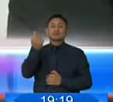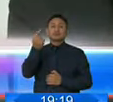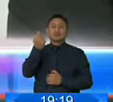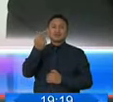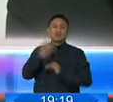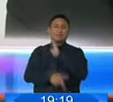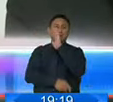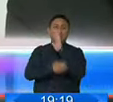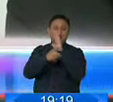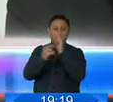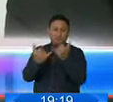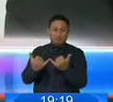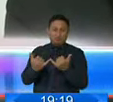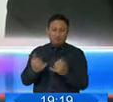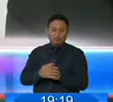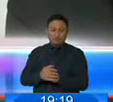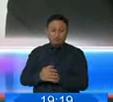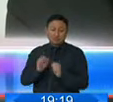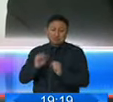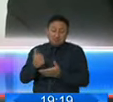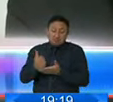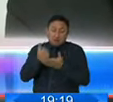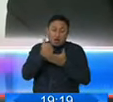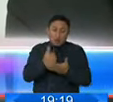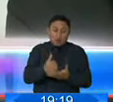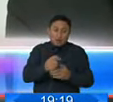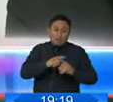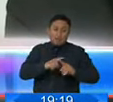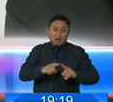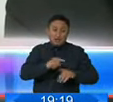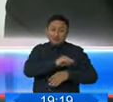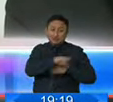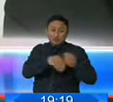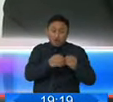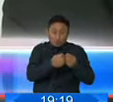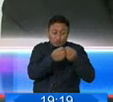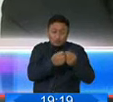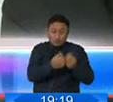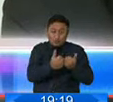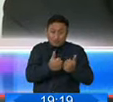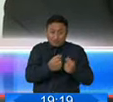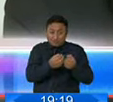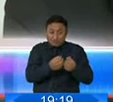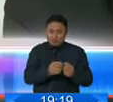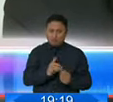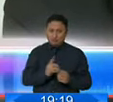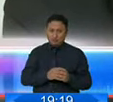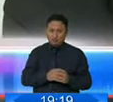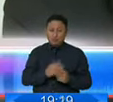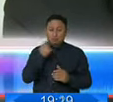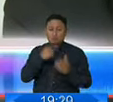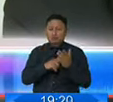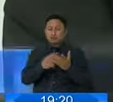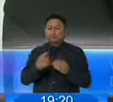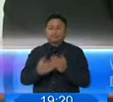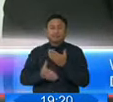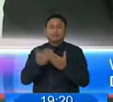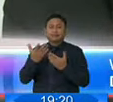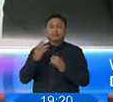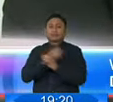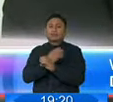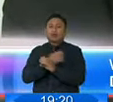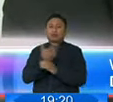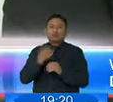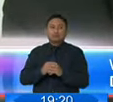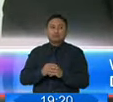hoy, ¿no es cierto?, ayuda, pero no resuelve las cosas. Y si uno hace un cálculo súper sencillo, ¿no es cierto?, nosotros necesitaremos un